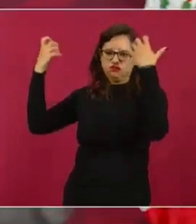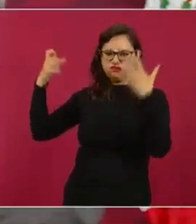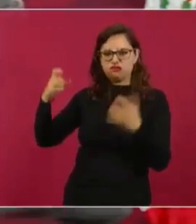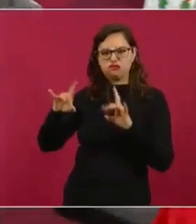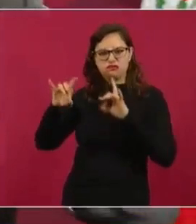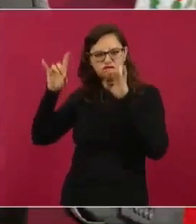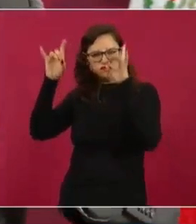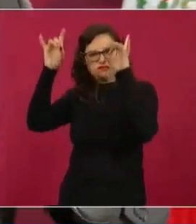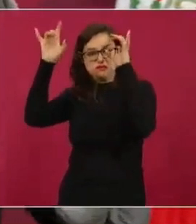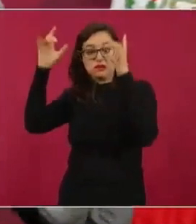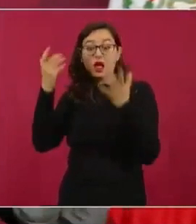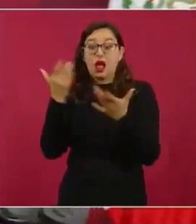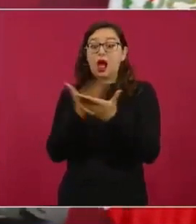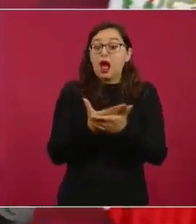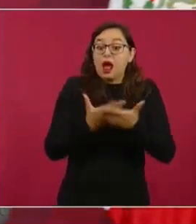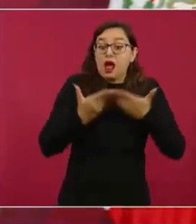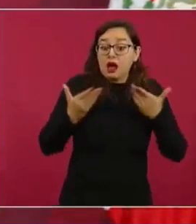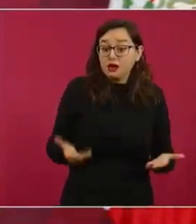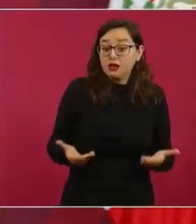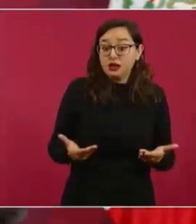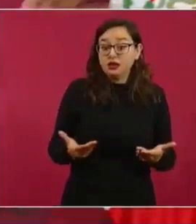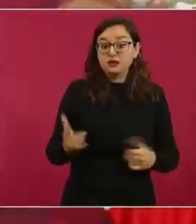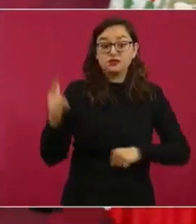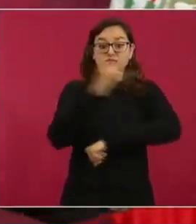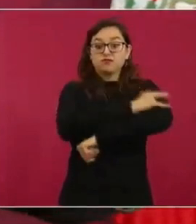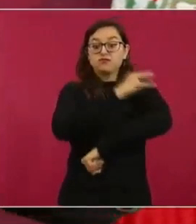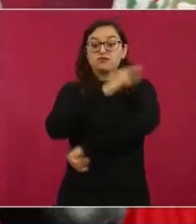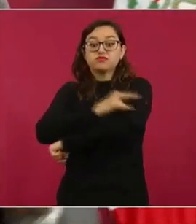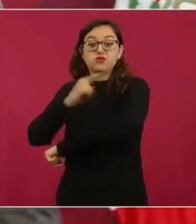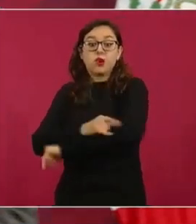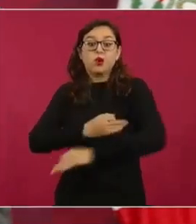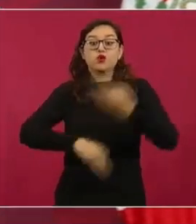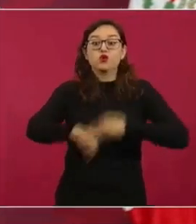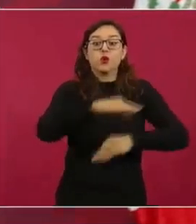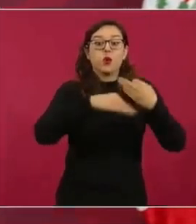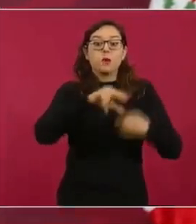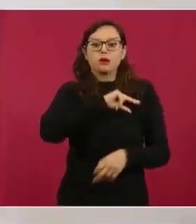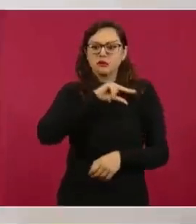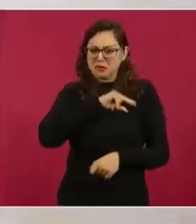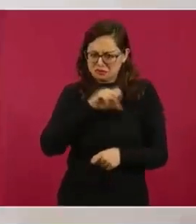porque pues ya las líneas aéreas ya están privatizadas.